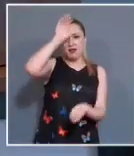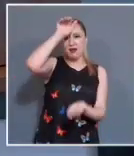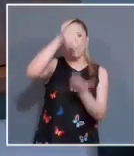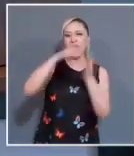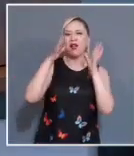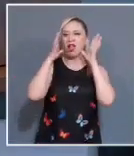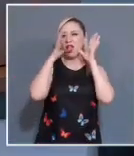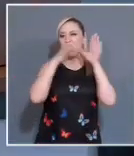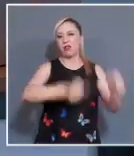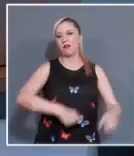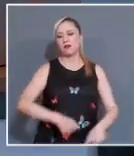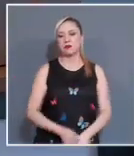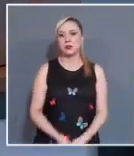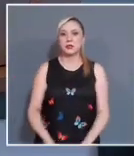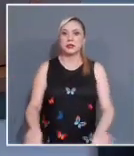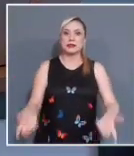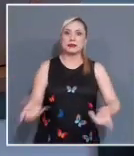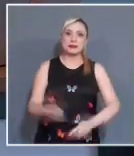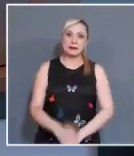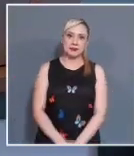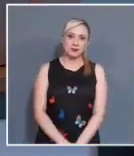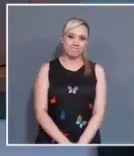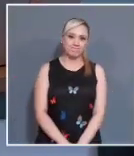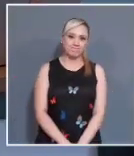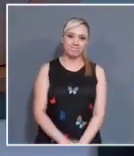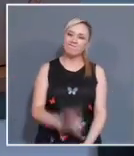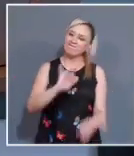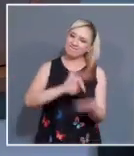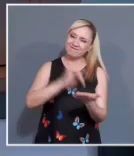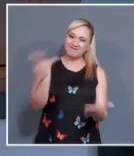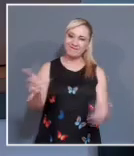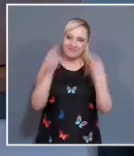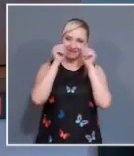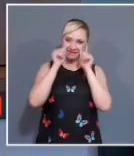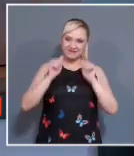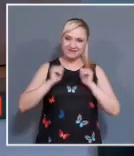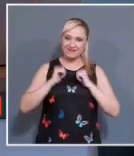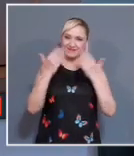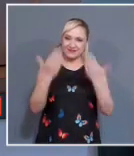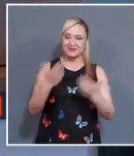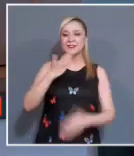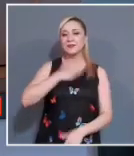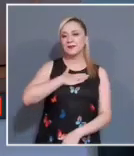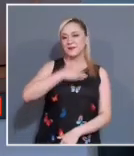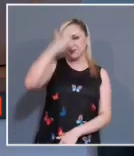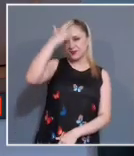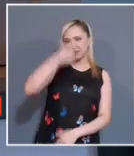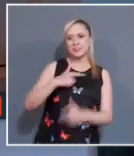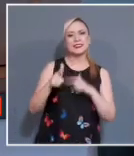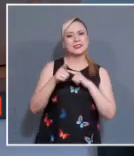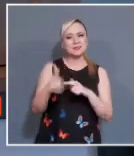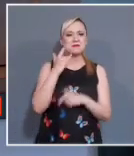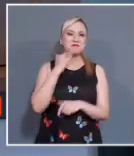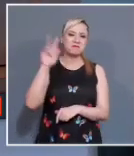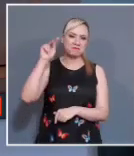Y ya nos vamos, como siempre, muchas gracias por haber estado con nosotros. Manténgase pendiente de esta señal. Muy